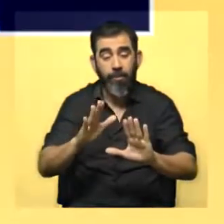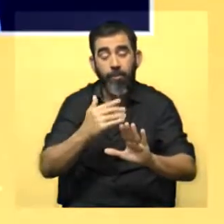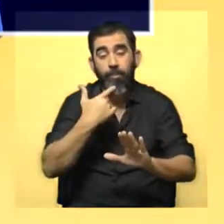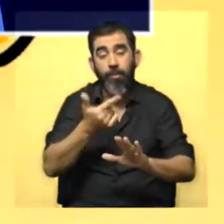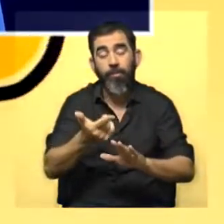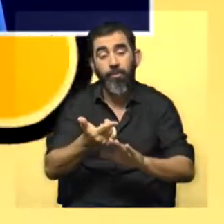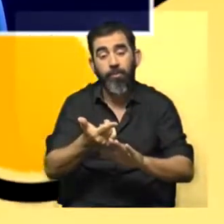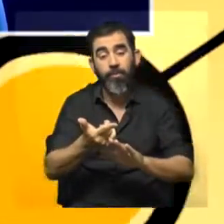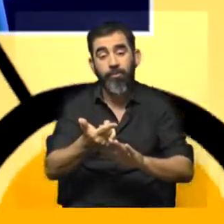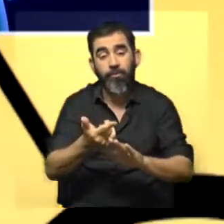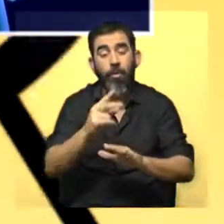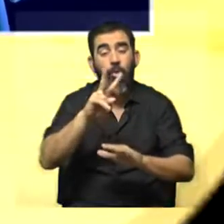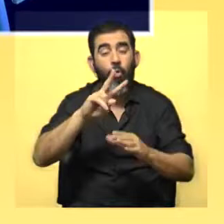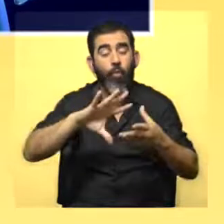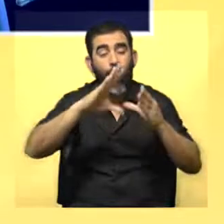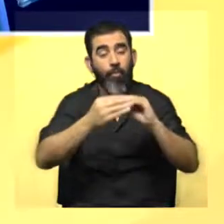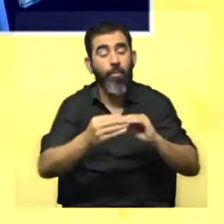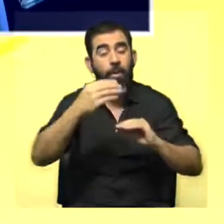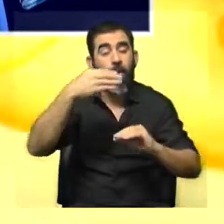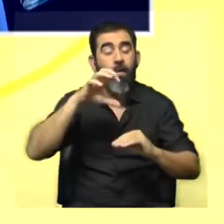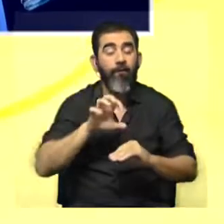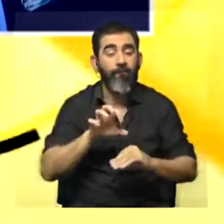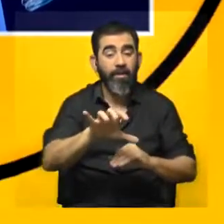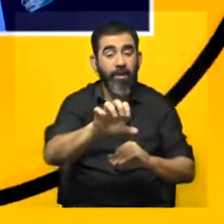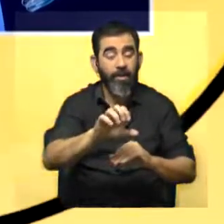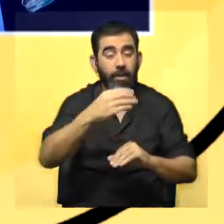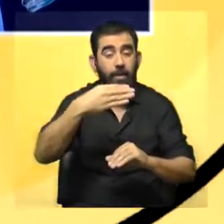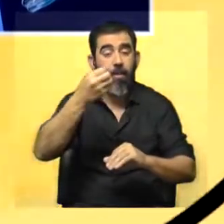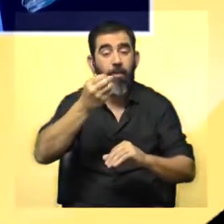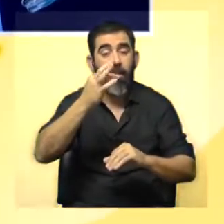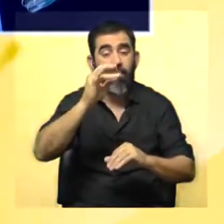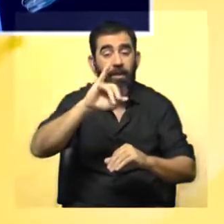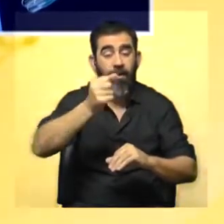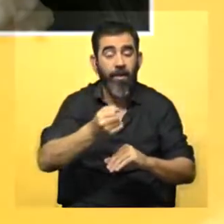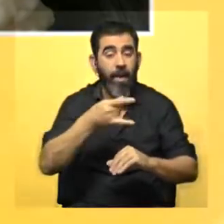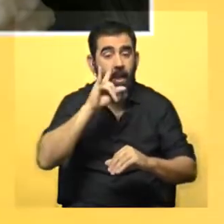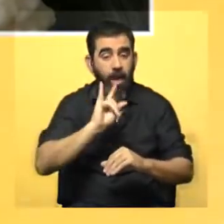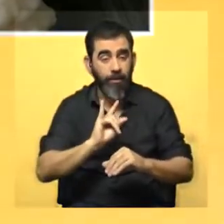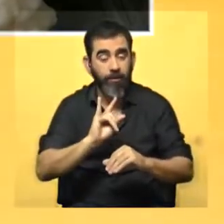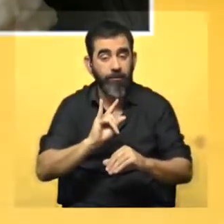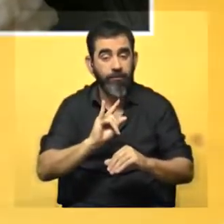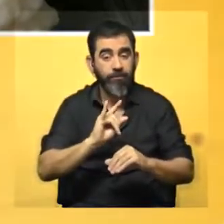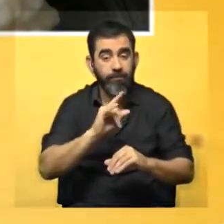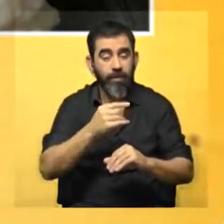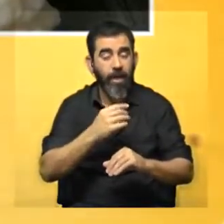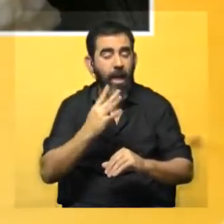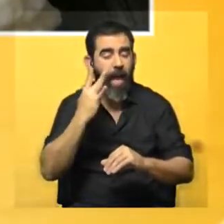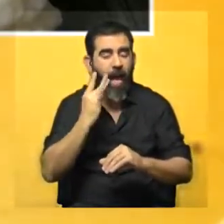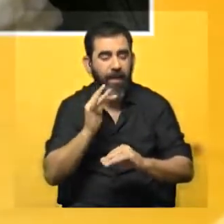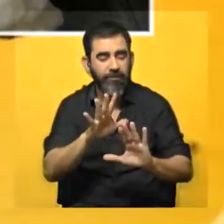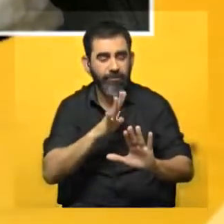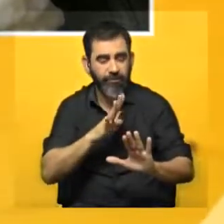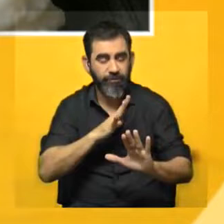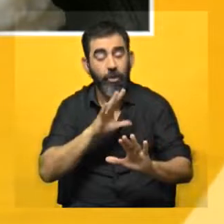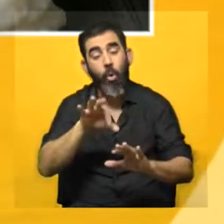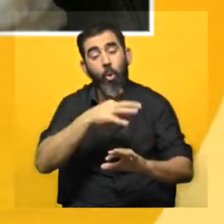ser básicamente de dos tipos: bacterias, por un lado, sobre todo las más conocidas, las bacterias lácticas, que producen ese ácido láctico,